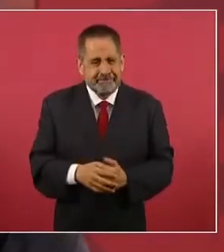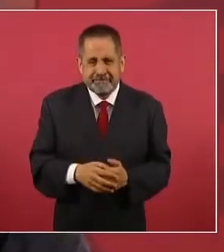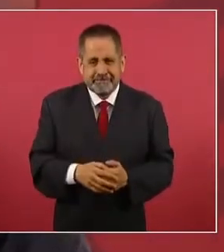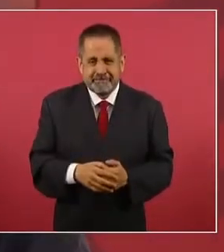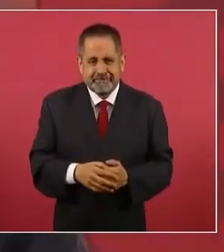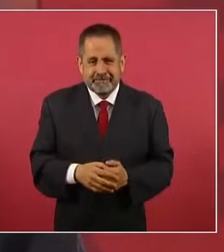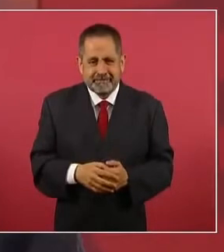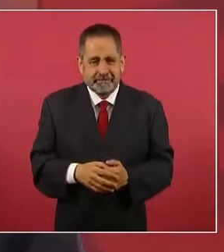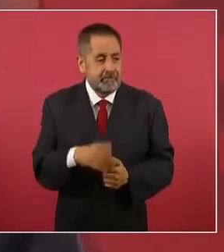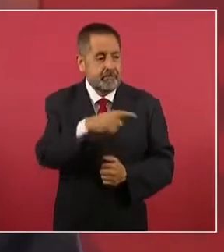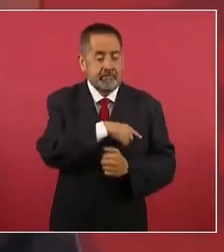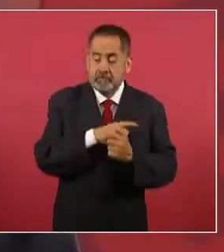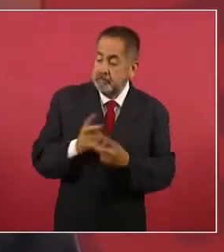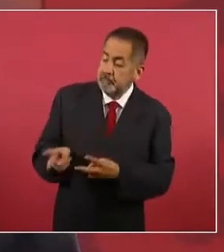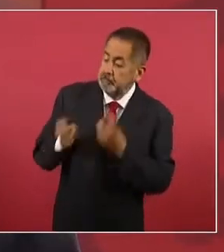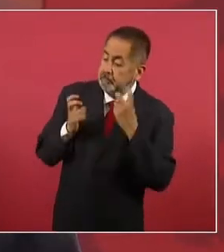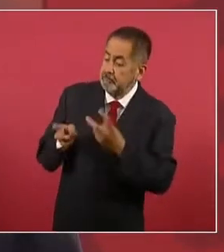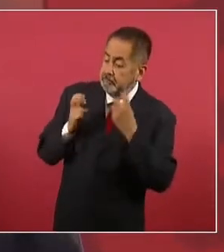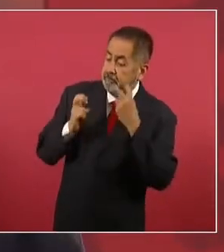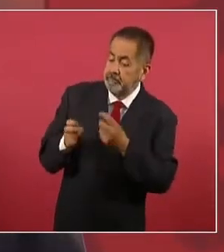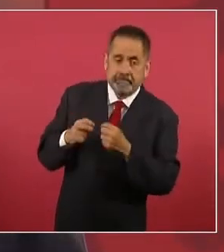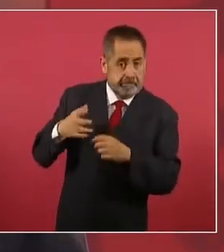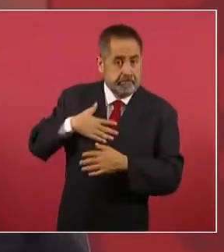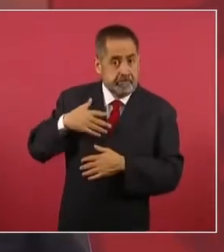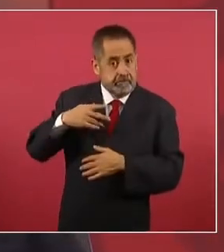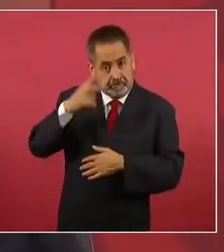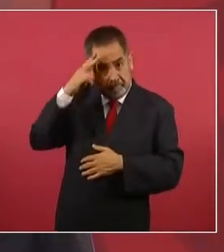de nuestro pueblo.